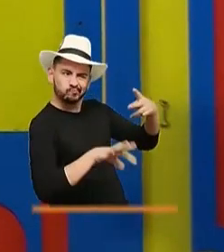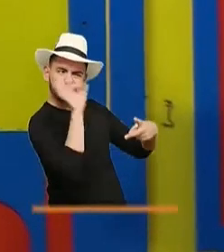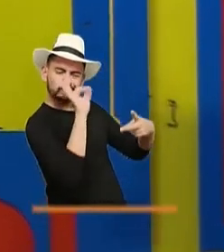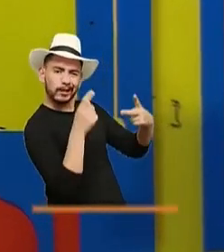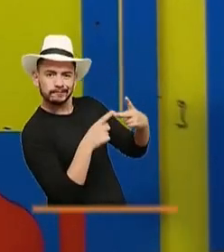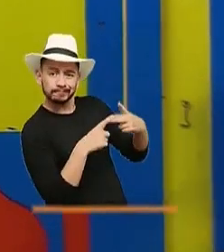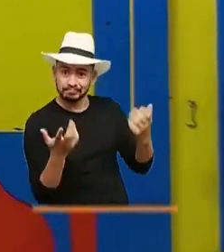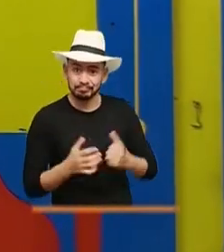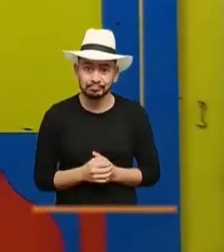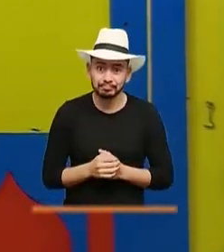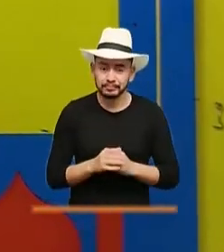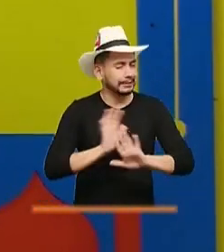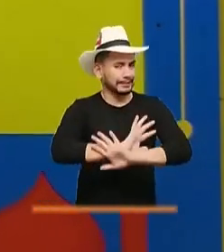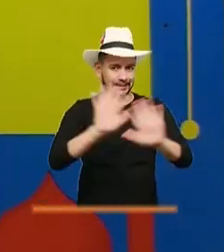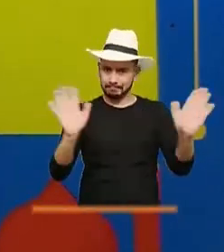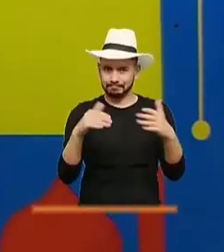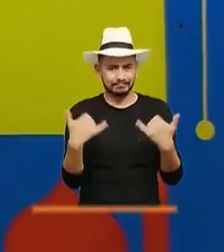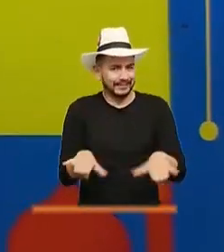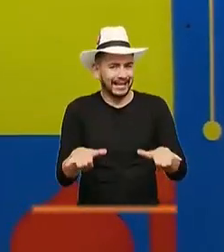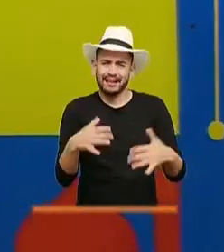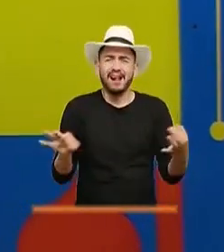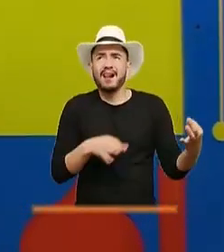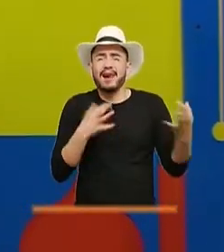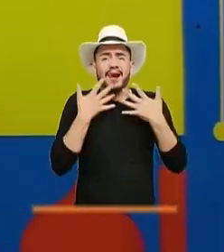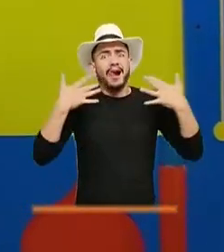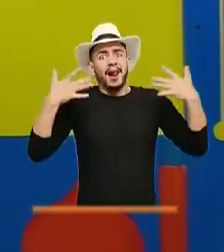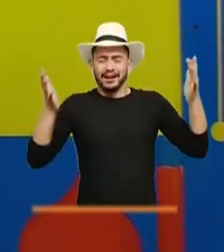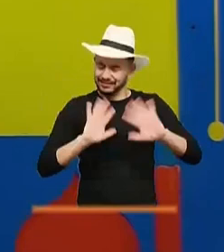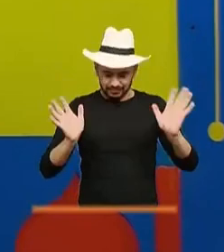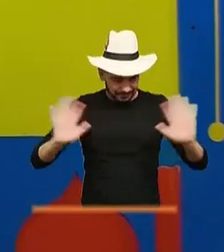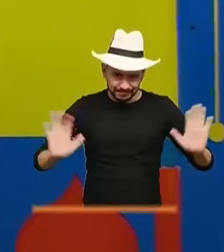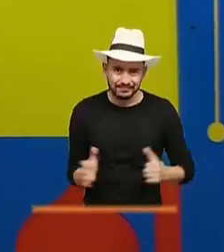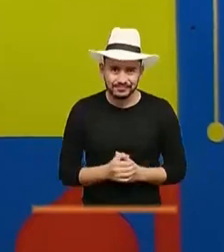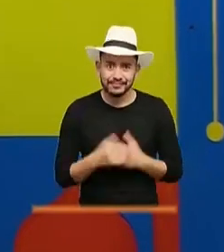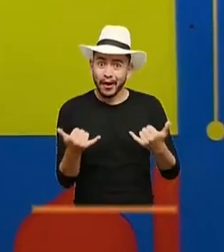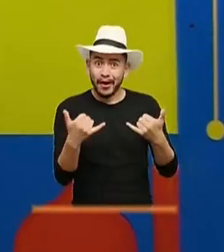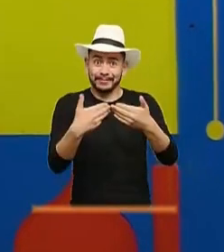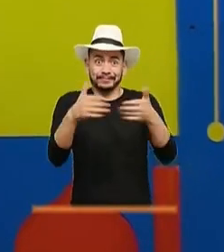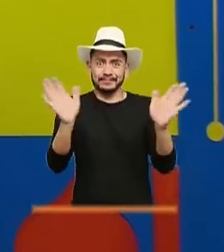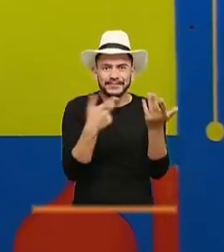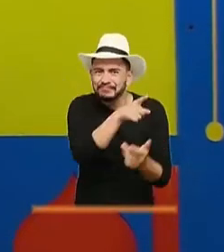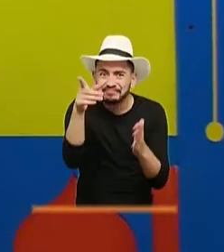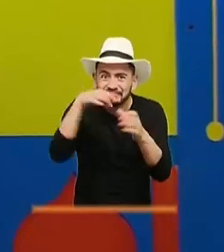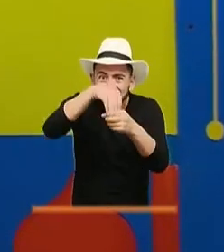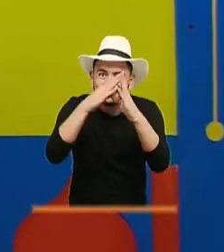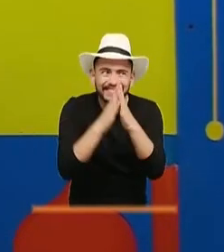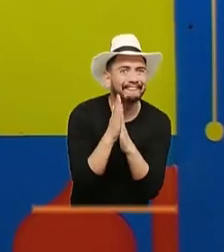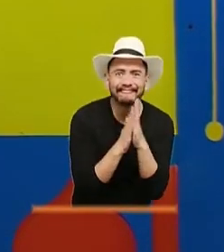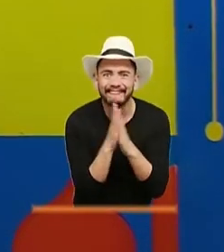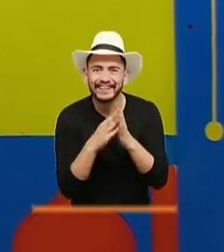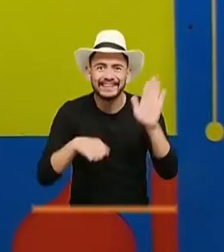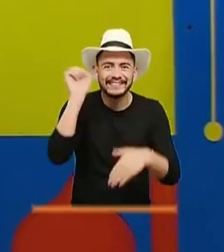nos vamos sin más preámbulos. Usted allá en su casita, acomódese porque se viene lo mejor de la trova y vamos con Guacuco